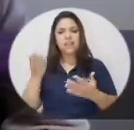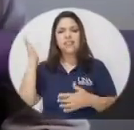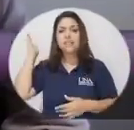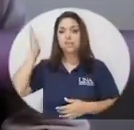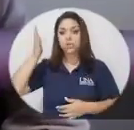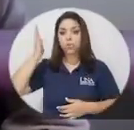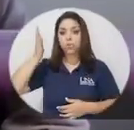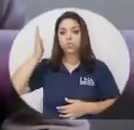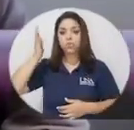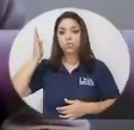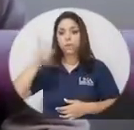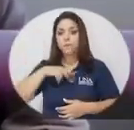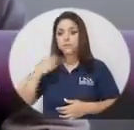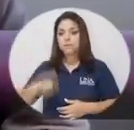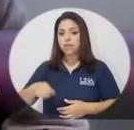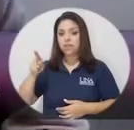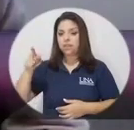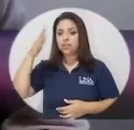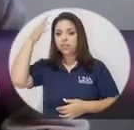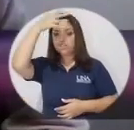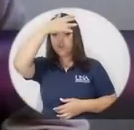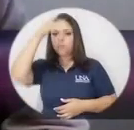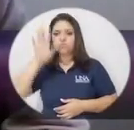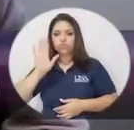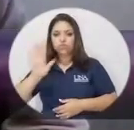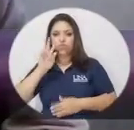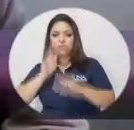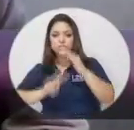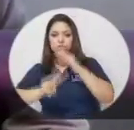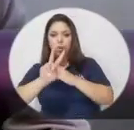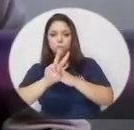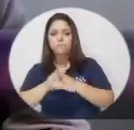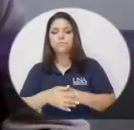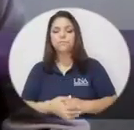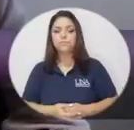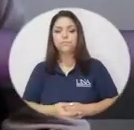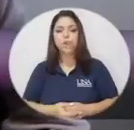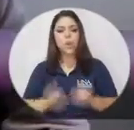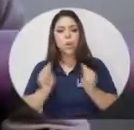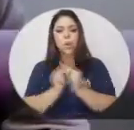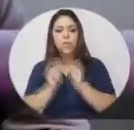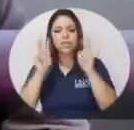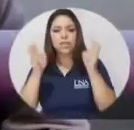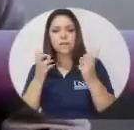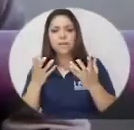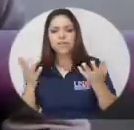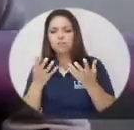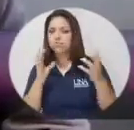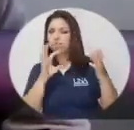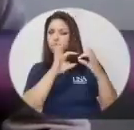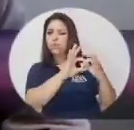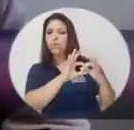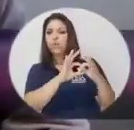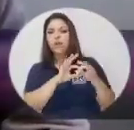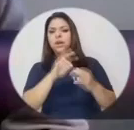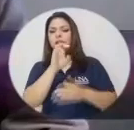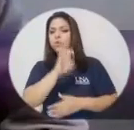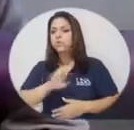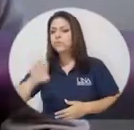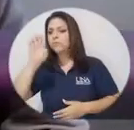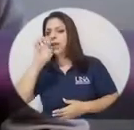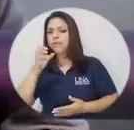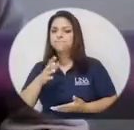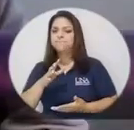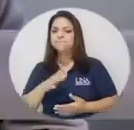desconfianza en el discurso del presidente Trump y en la visión del presidente Trump para con la